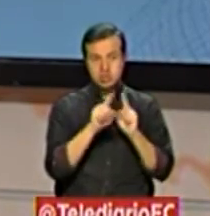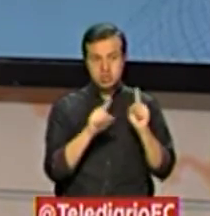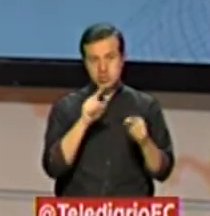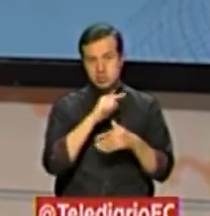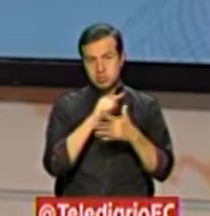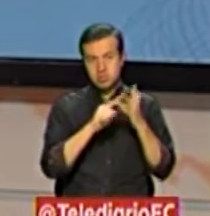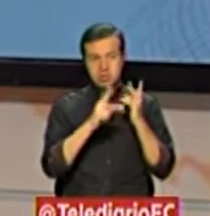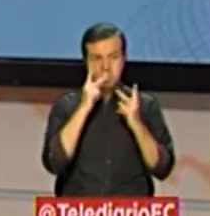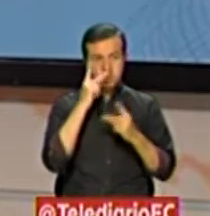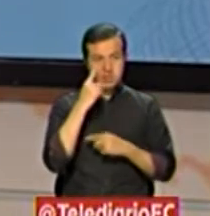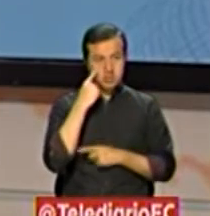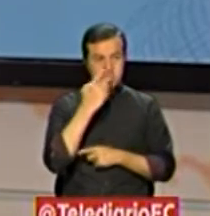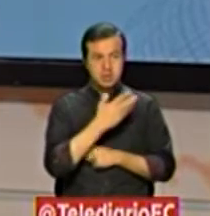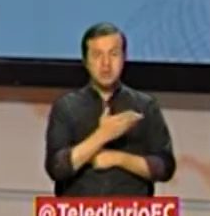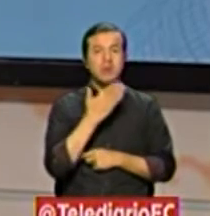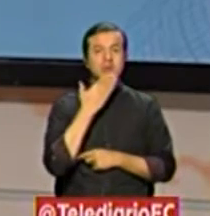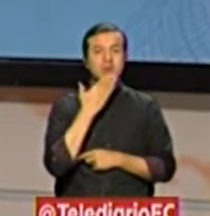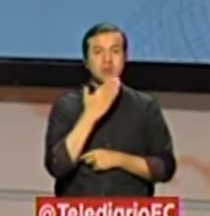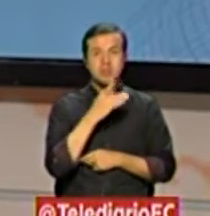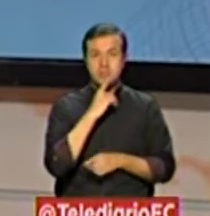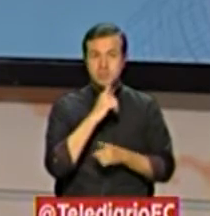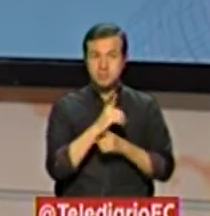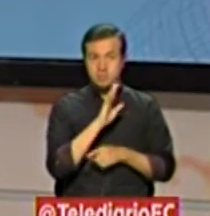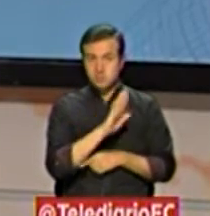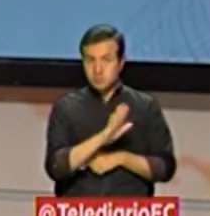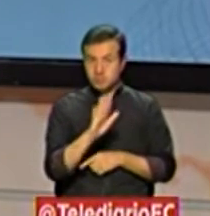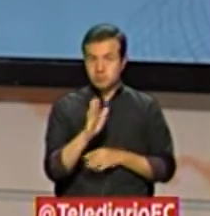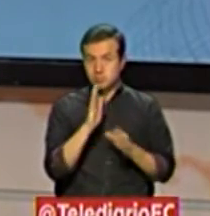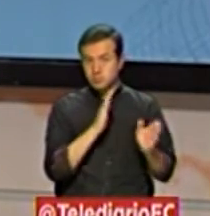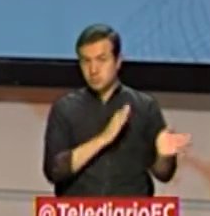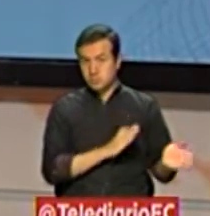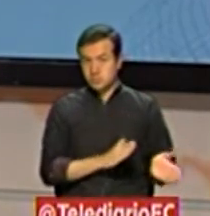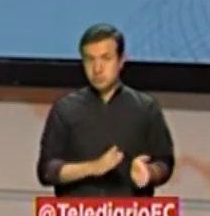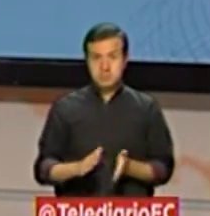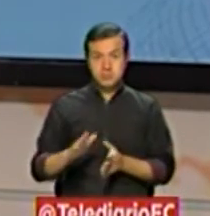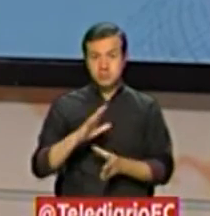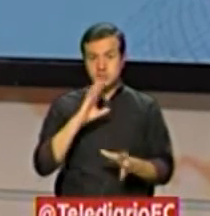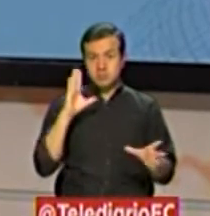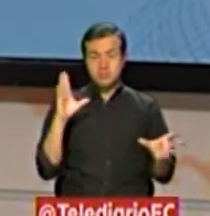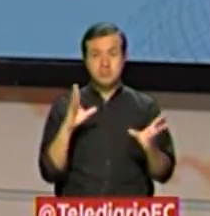claramente comportamientos que responden a ese sistema,